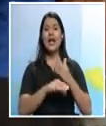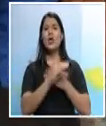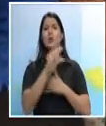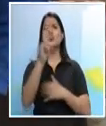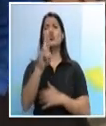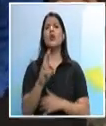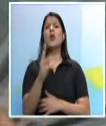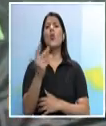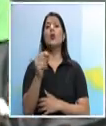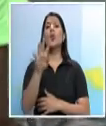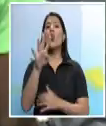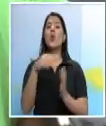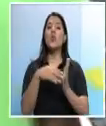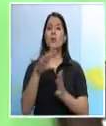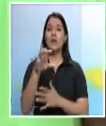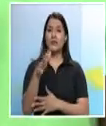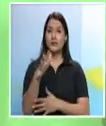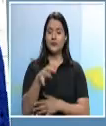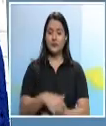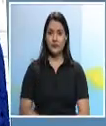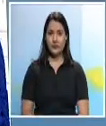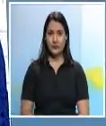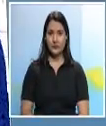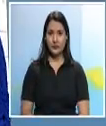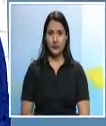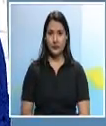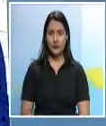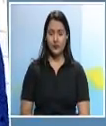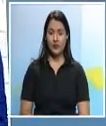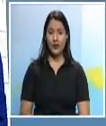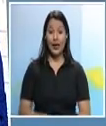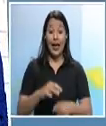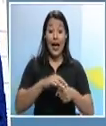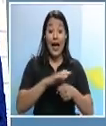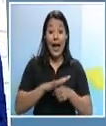más de 4.500. La agricultura, el comercio, la industria.